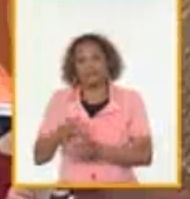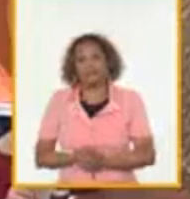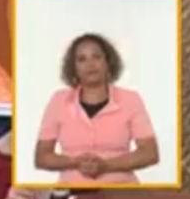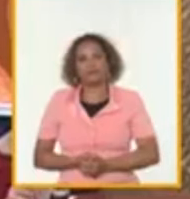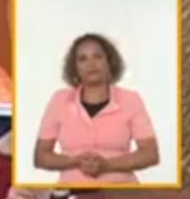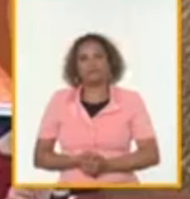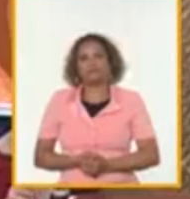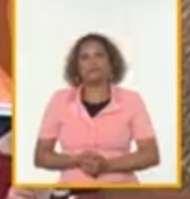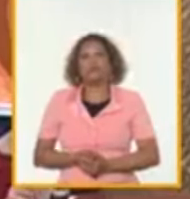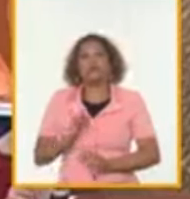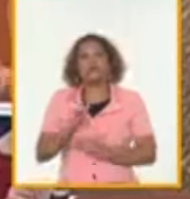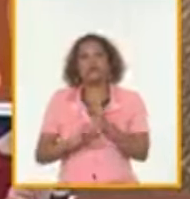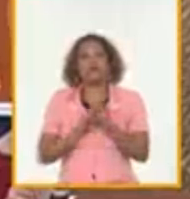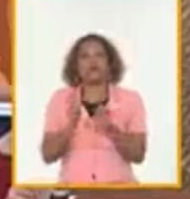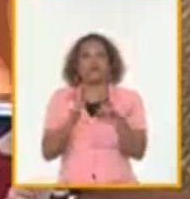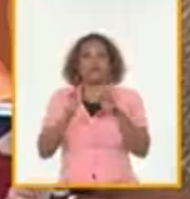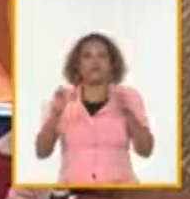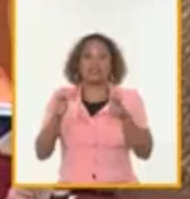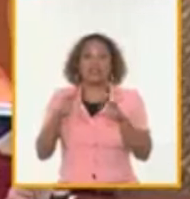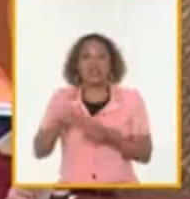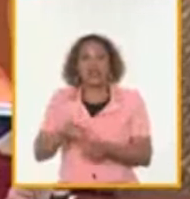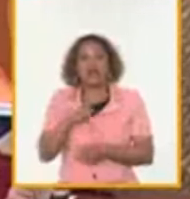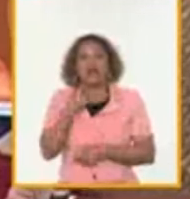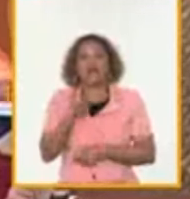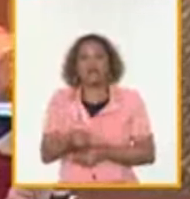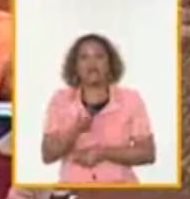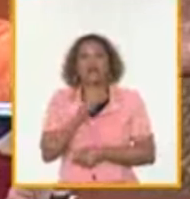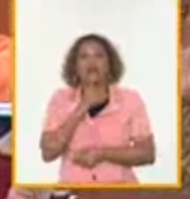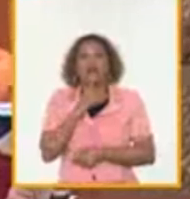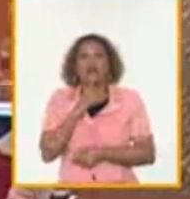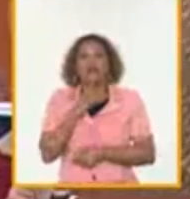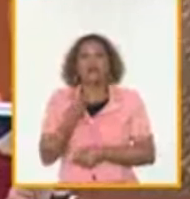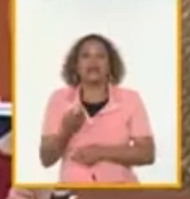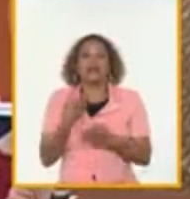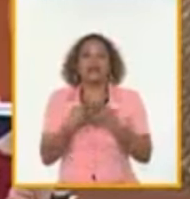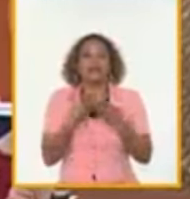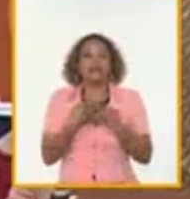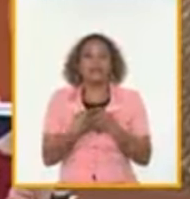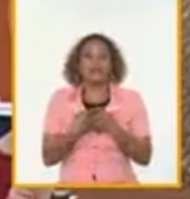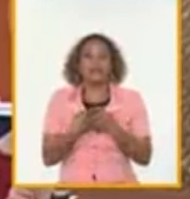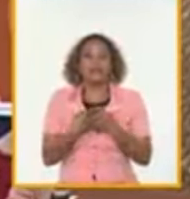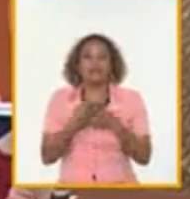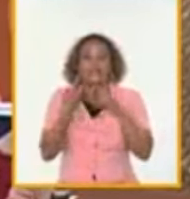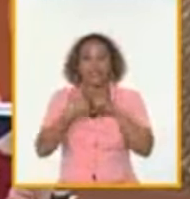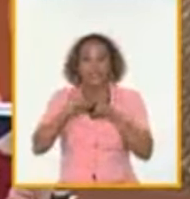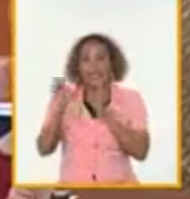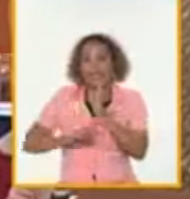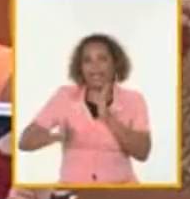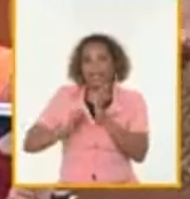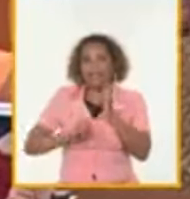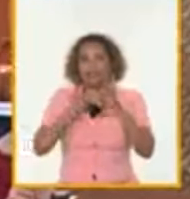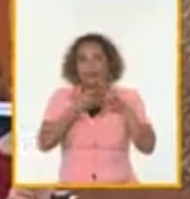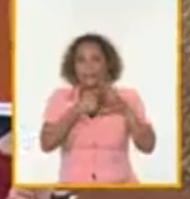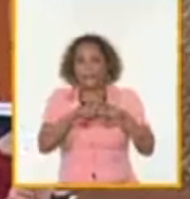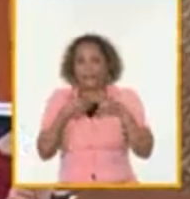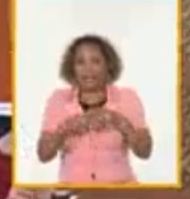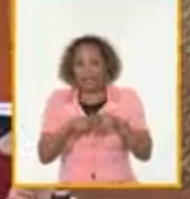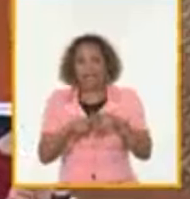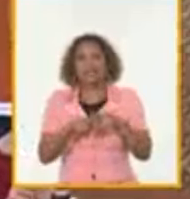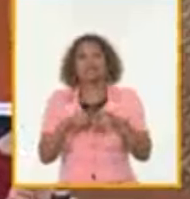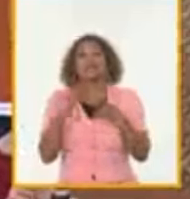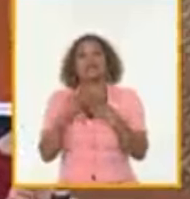las casitas infantiles en villac Clara ahora mismo electromecánica una de nuestras entidades eh